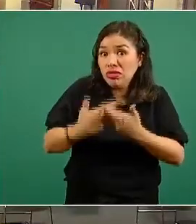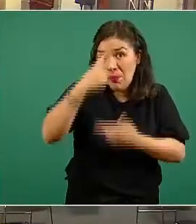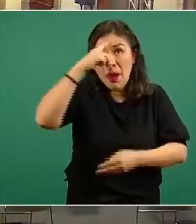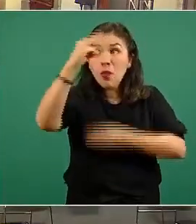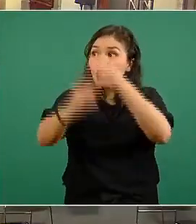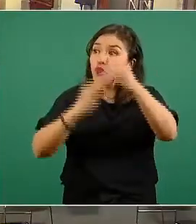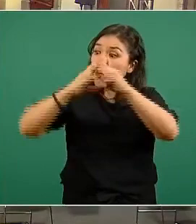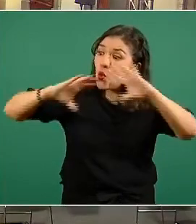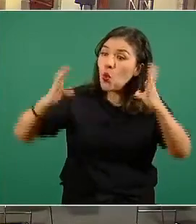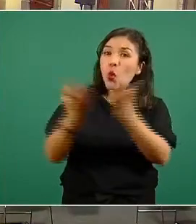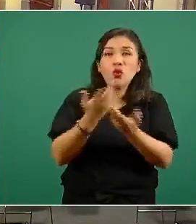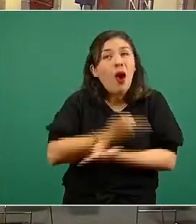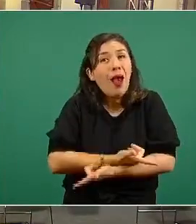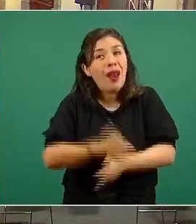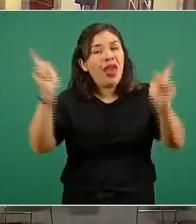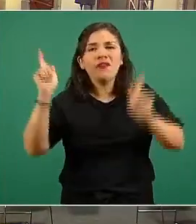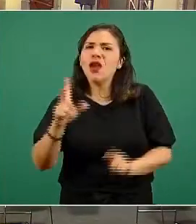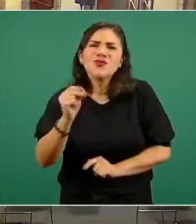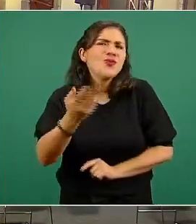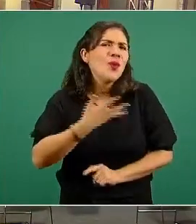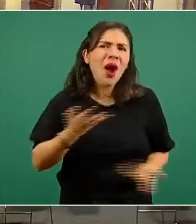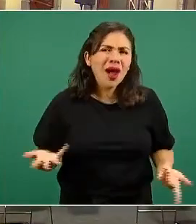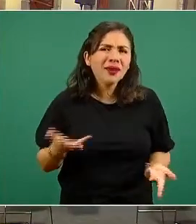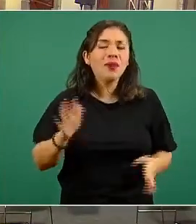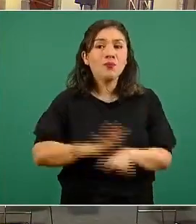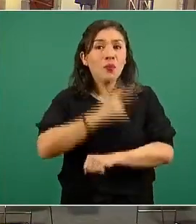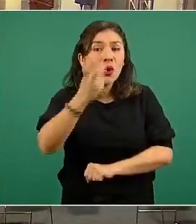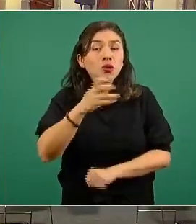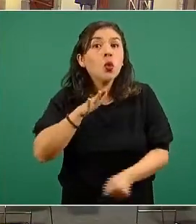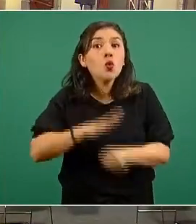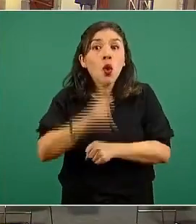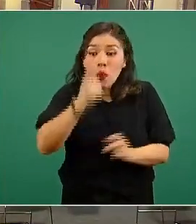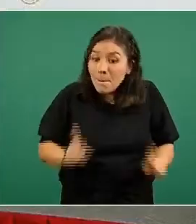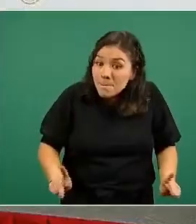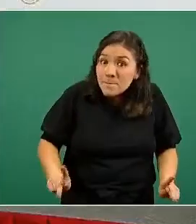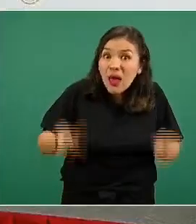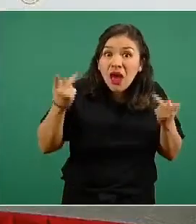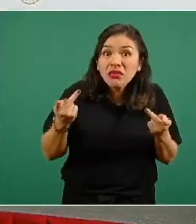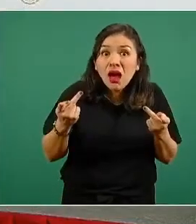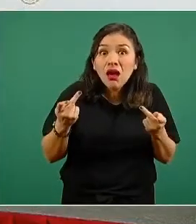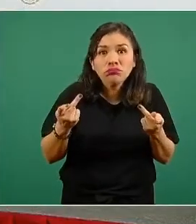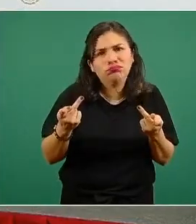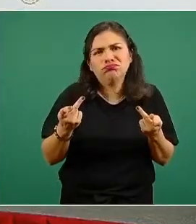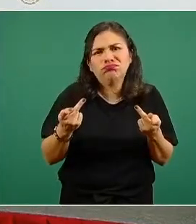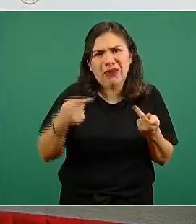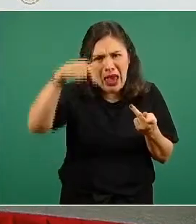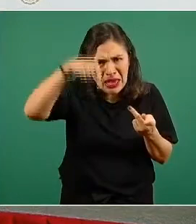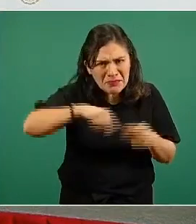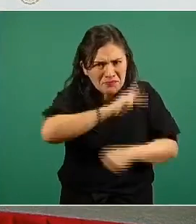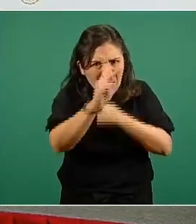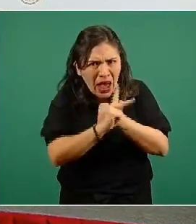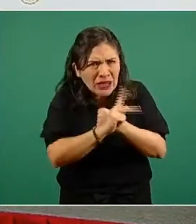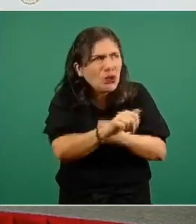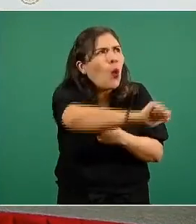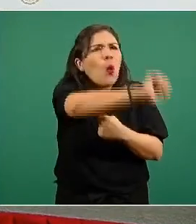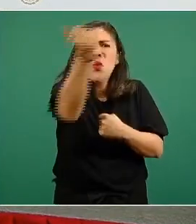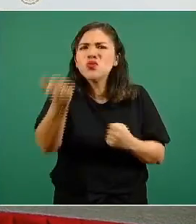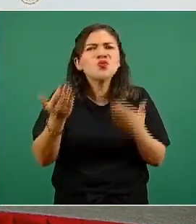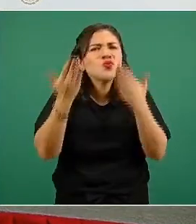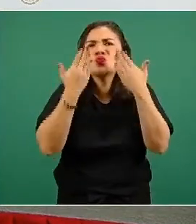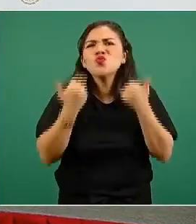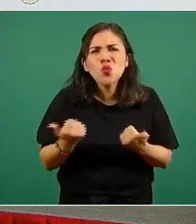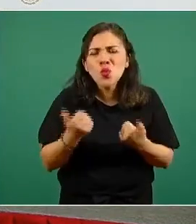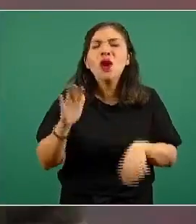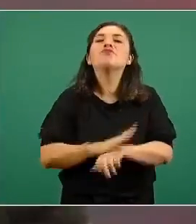mundo. Por lo tanto, no hay una venta ni en este ni en ningún otro país, por lo